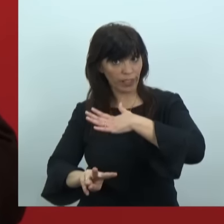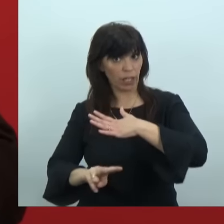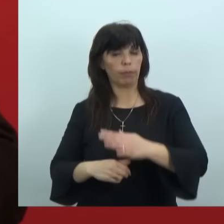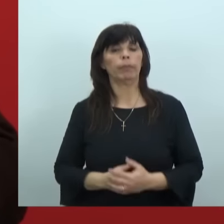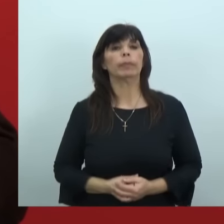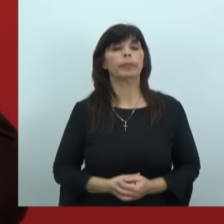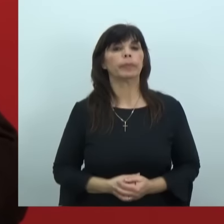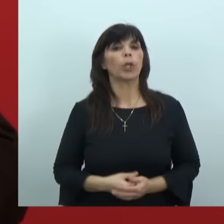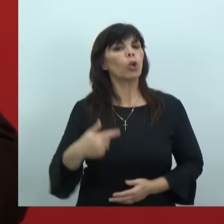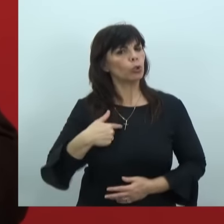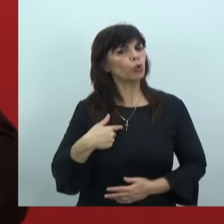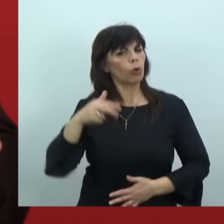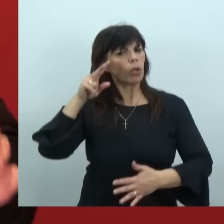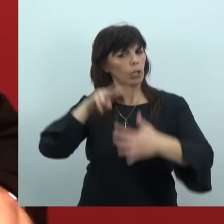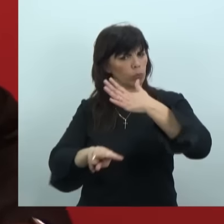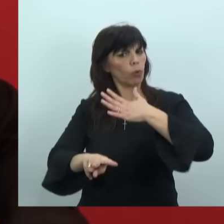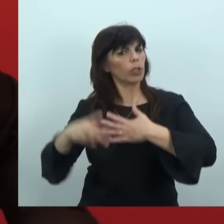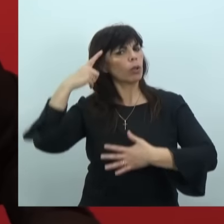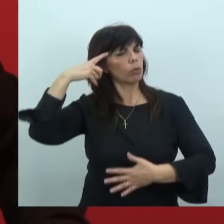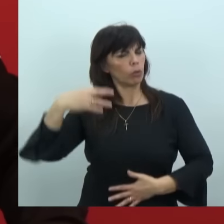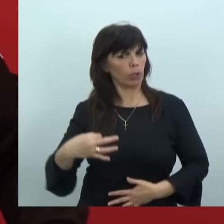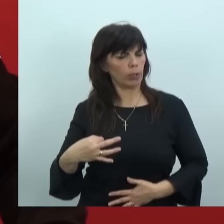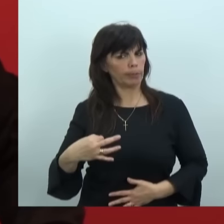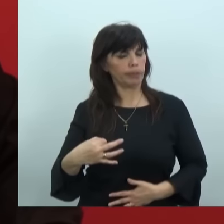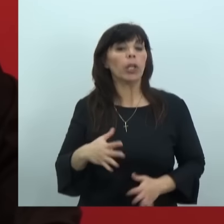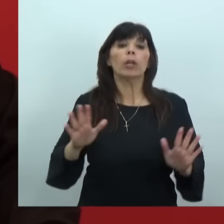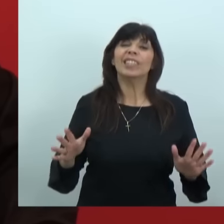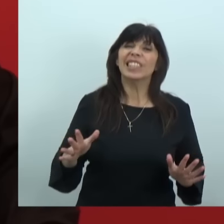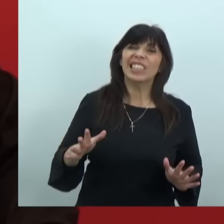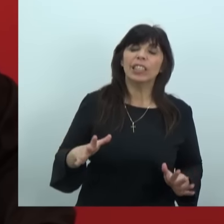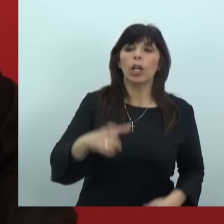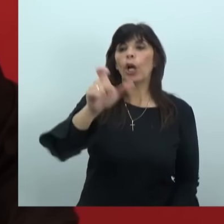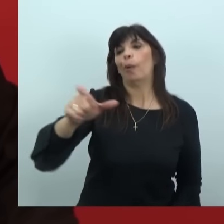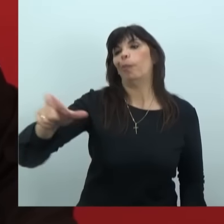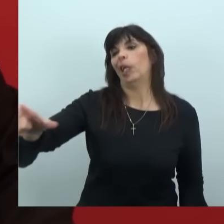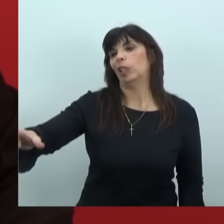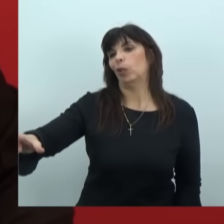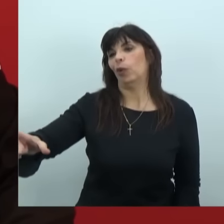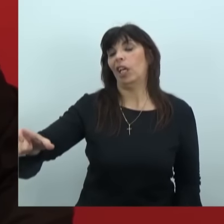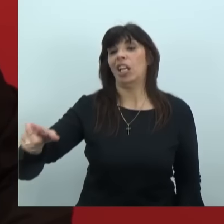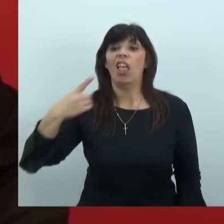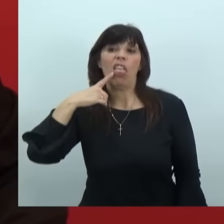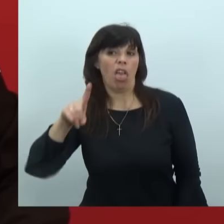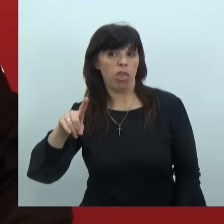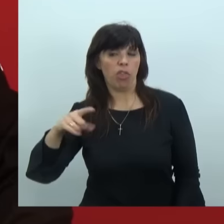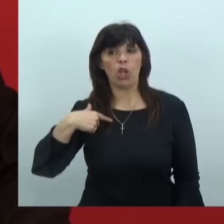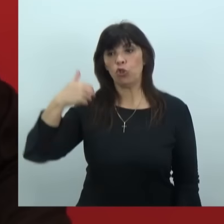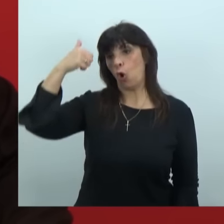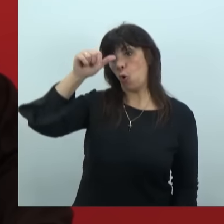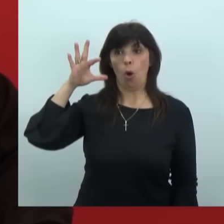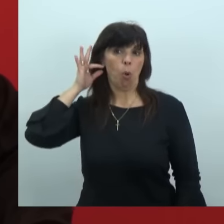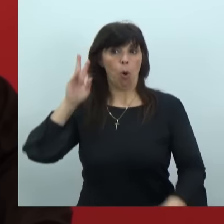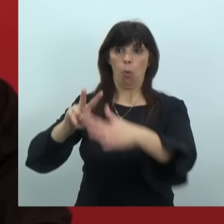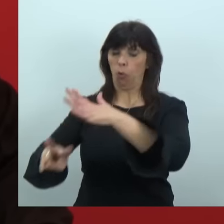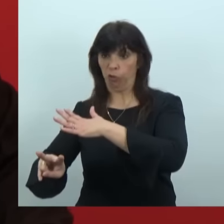creo son en personas que se creen que tienen para todos una palabra. Para mí son unos